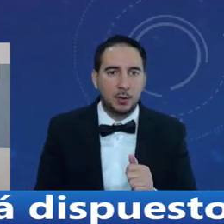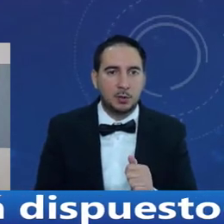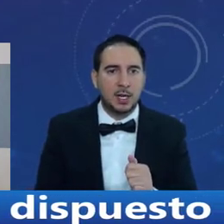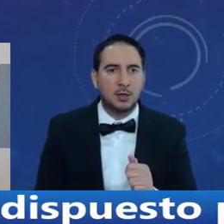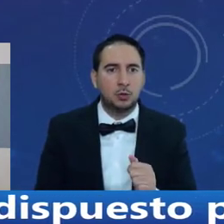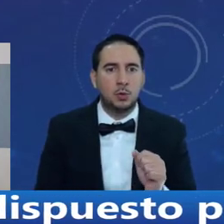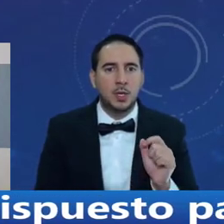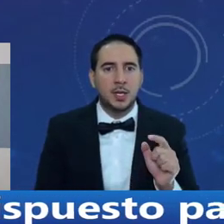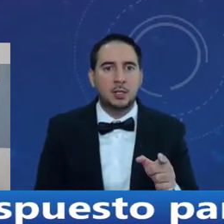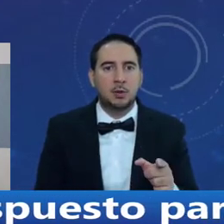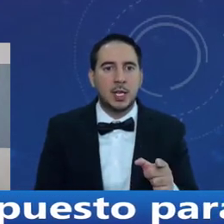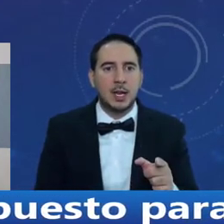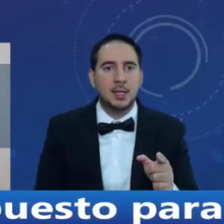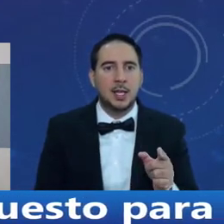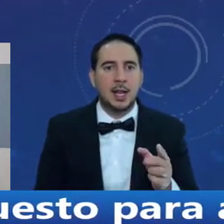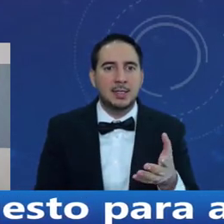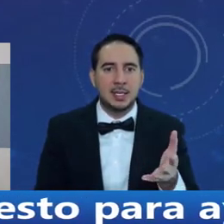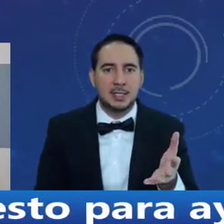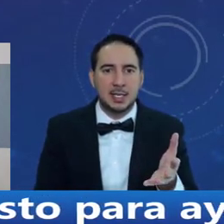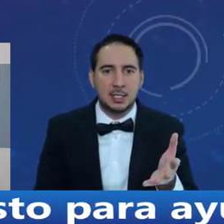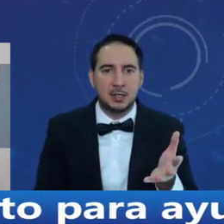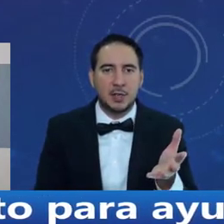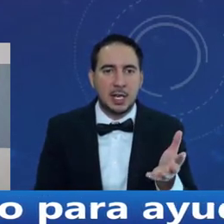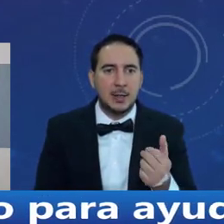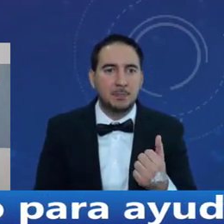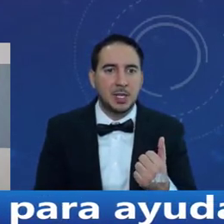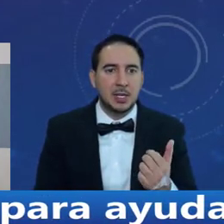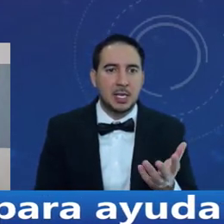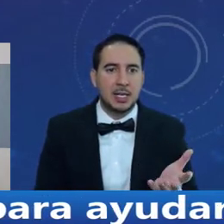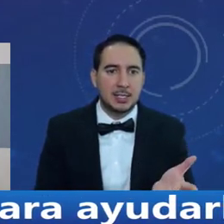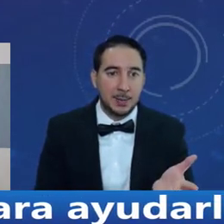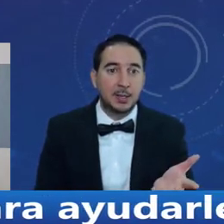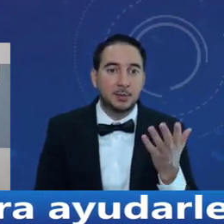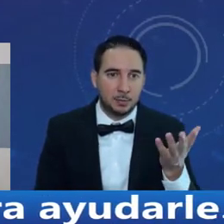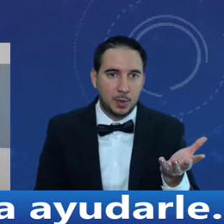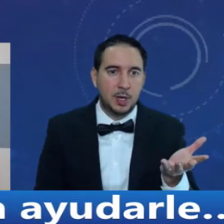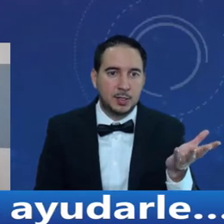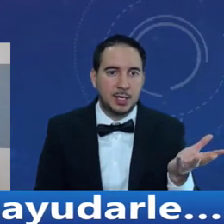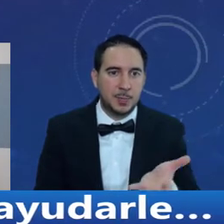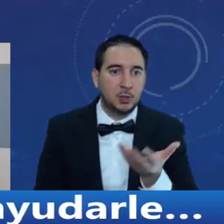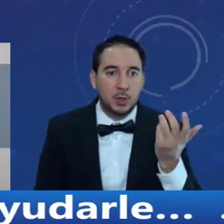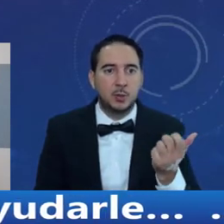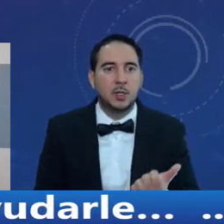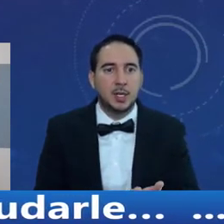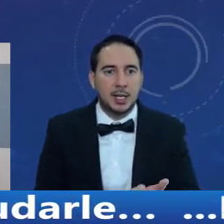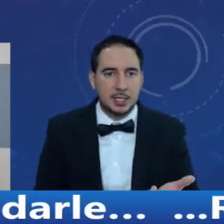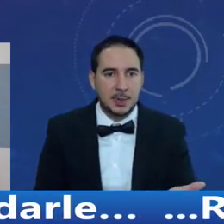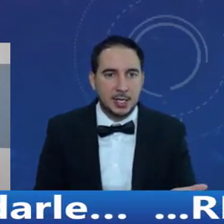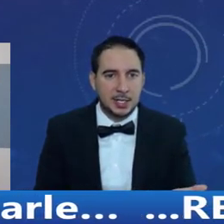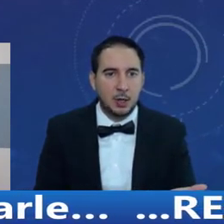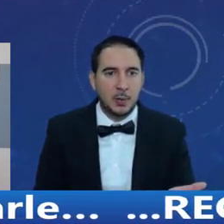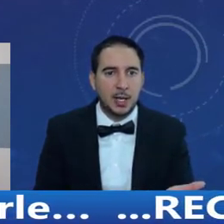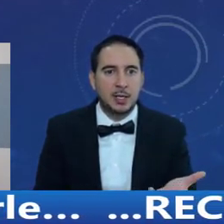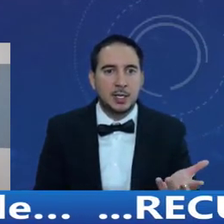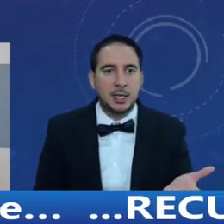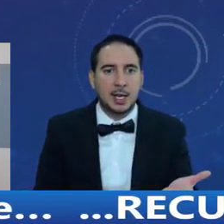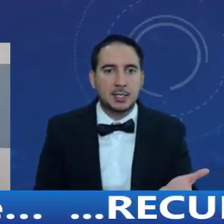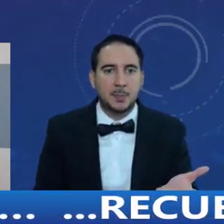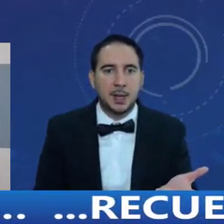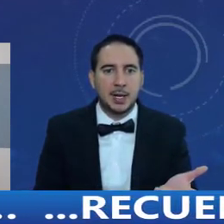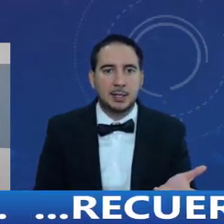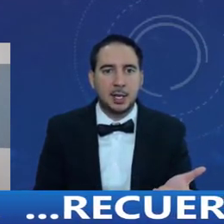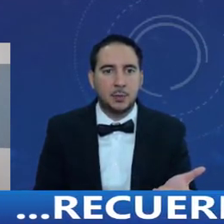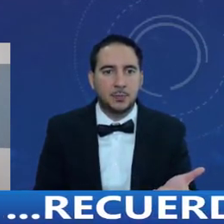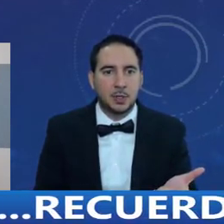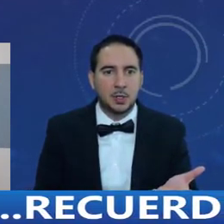se suscriba a nuestro canal de YouTube. Historial de la licencia certificada y el examen, bueno, ahí se repitió, el examen del estado de Nevada y